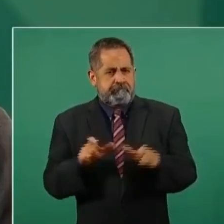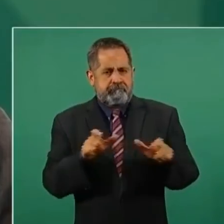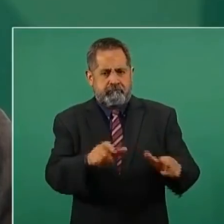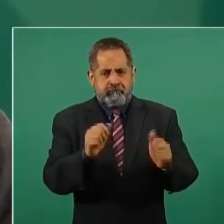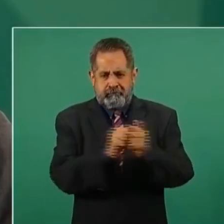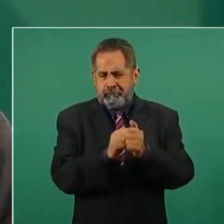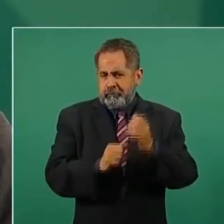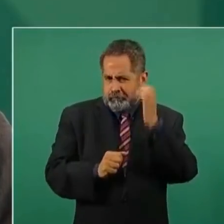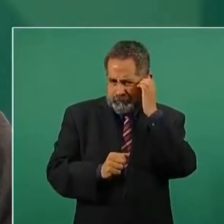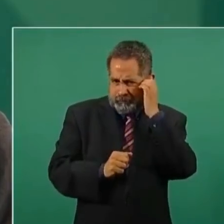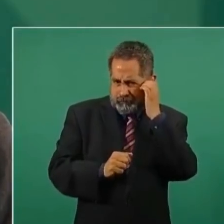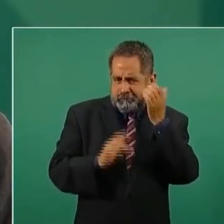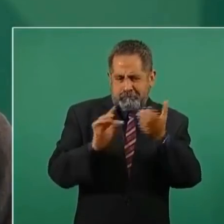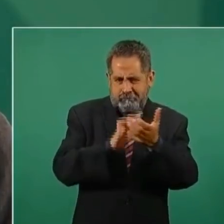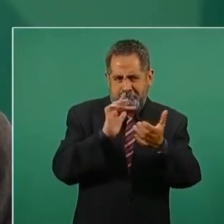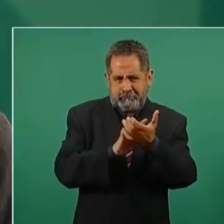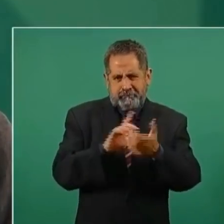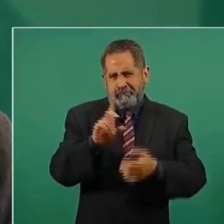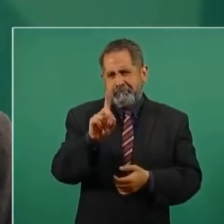teléfonos